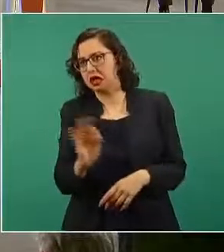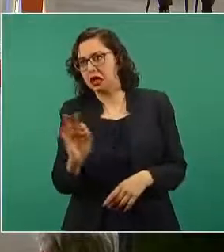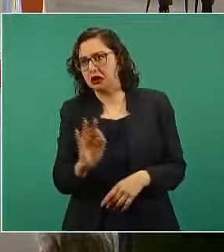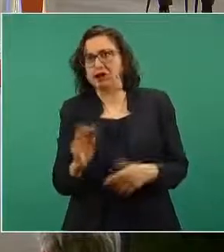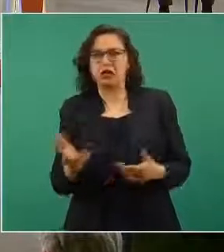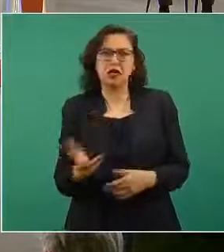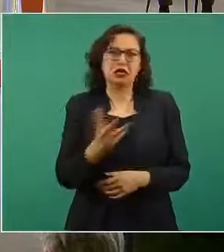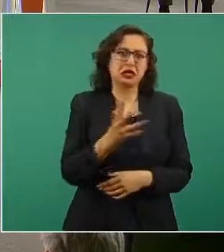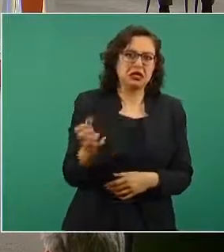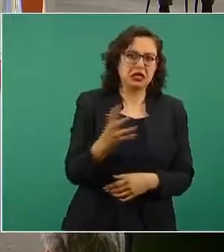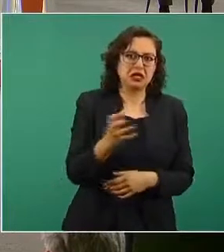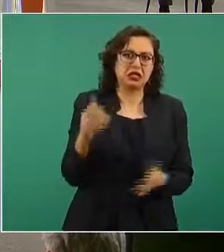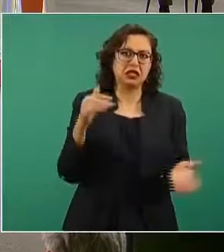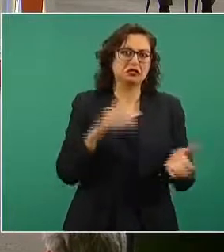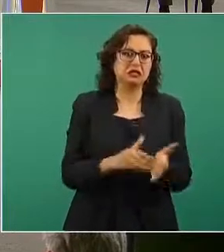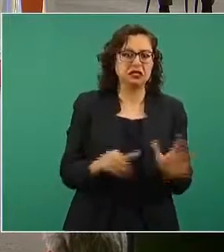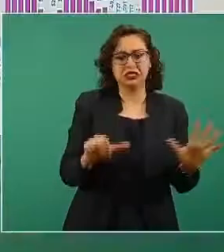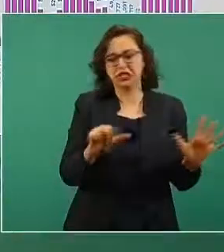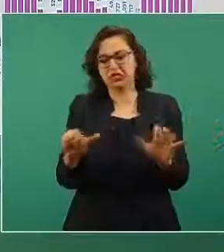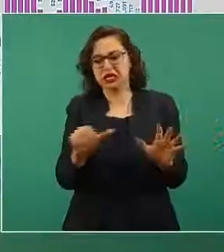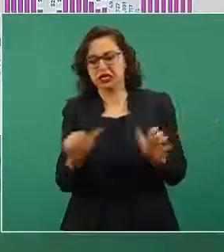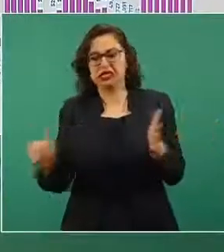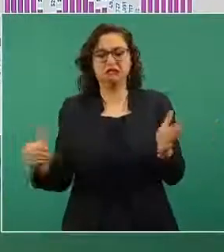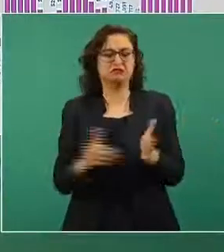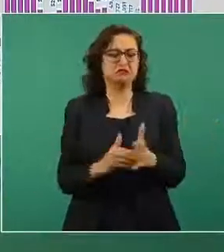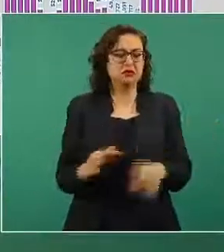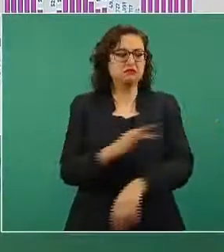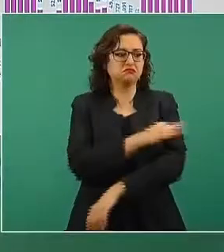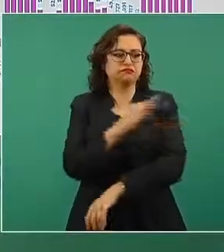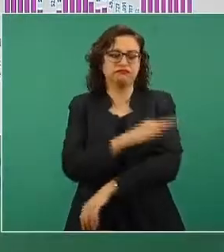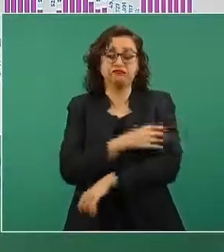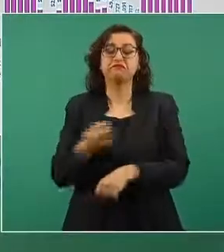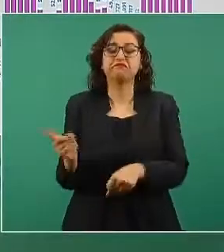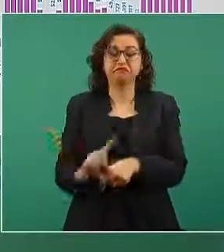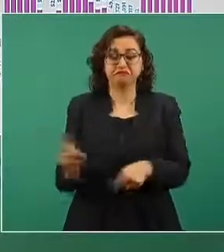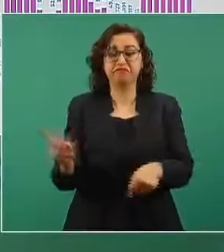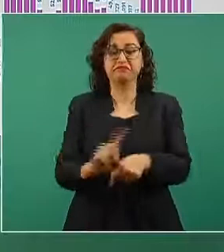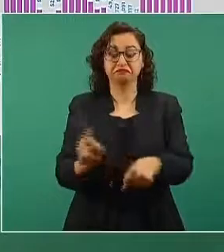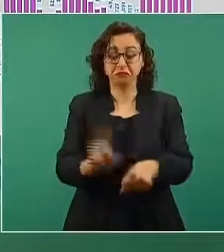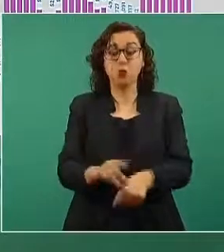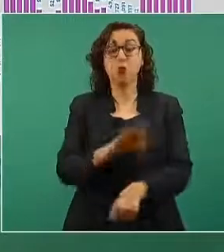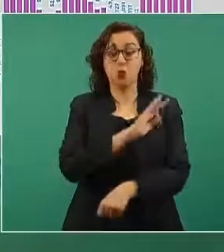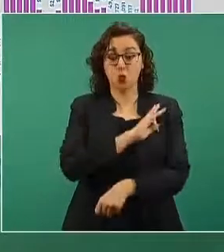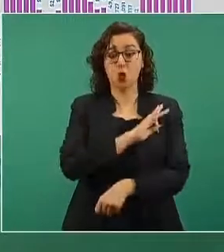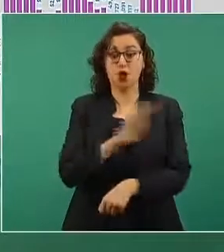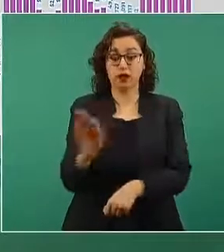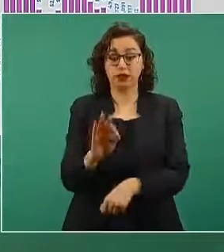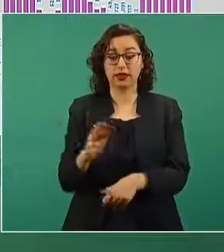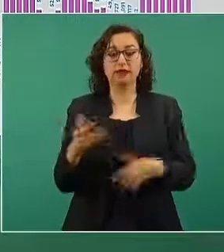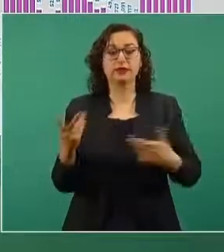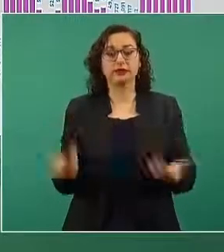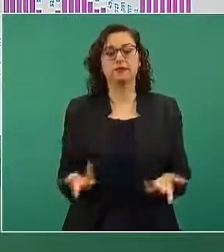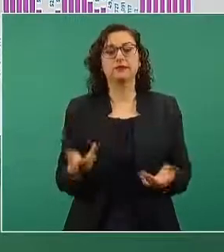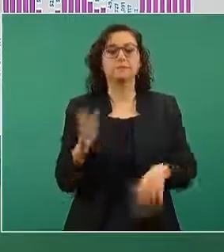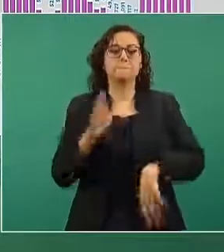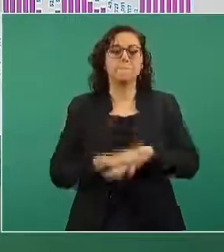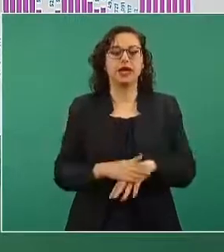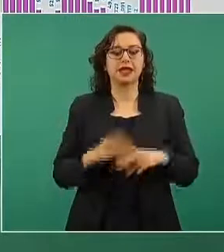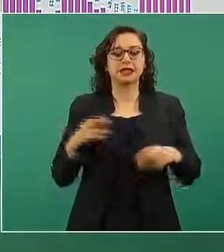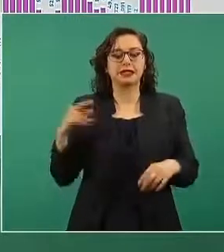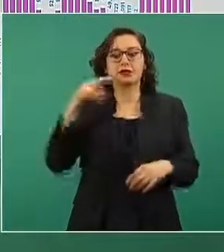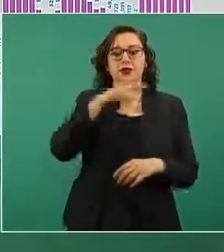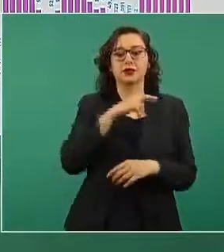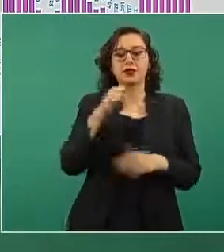poner 500,000 o incluso 600,000 dosis de vacunas diarias, lo que es más factible hacer en las ciudades